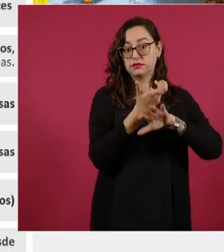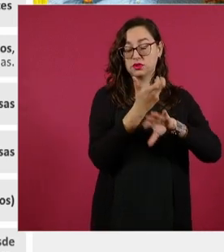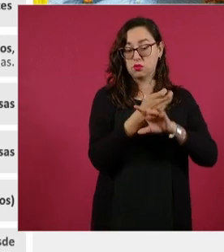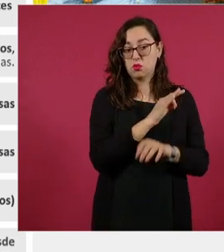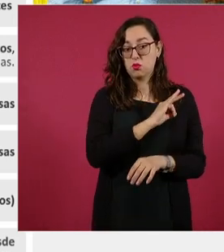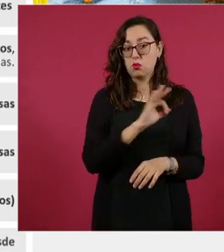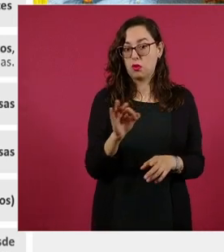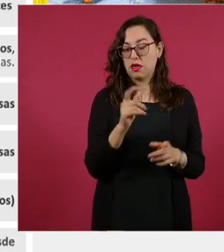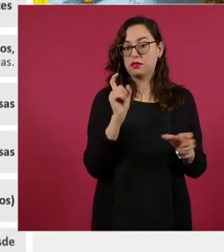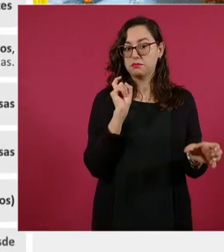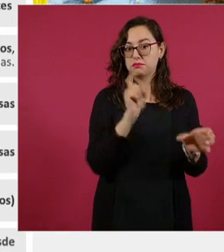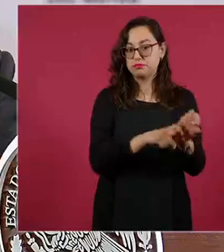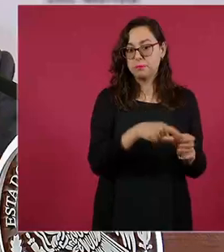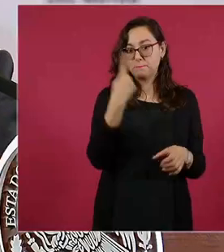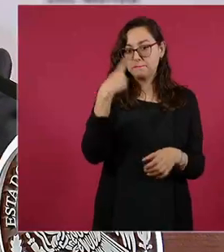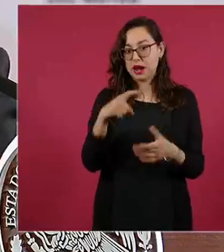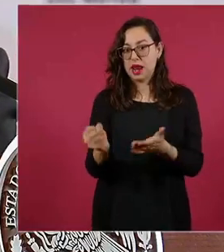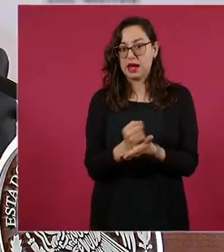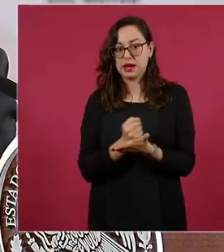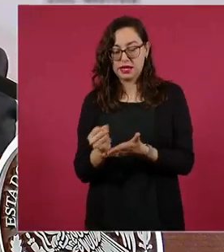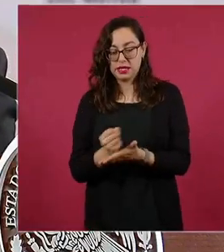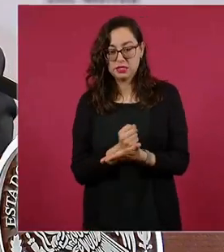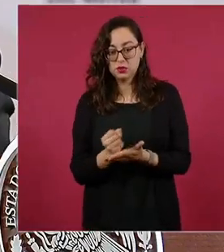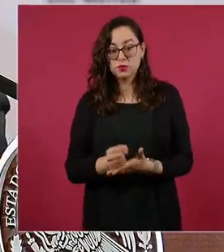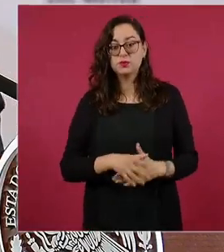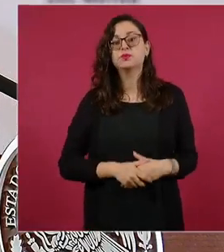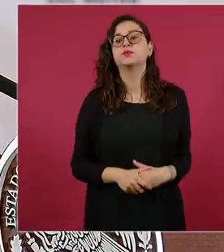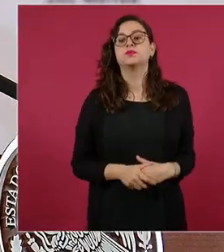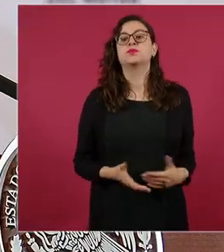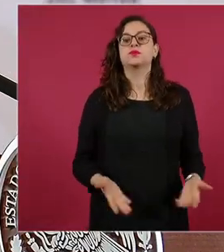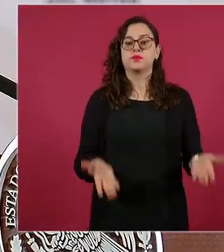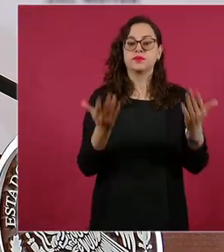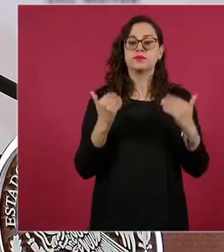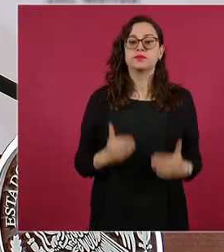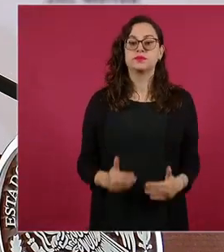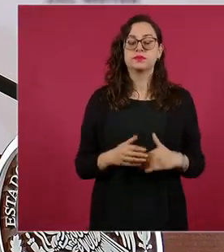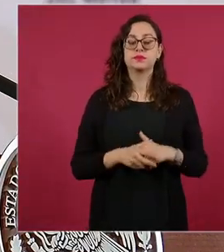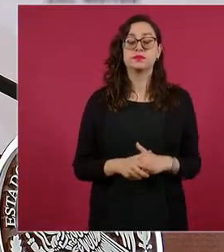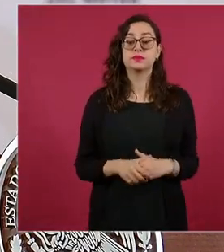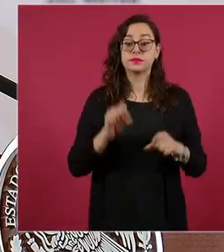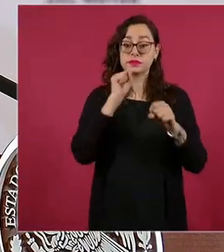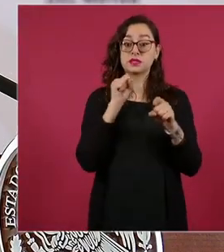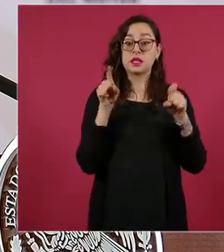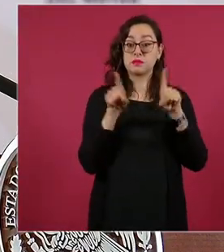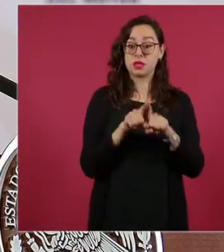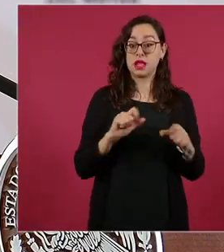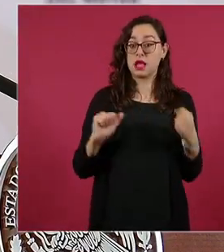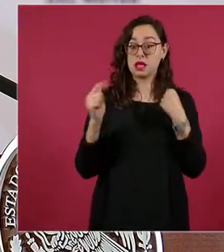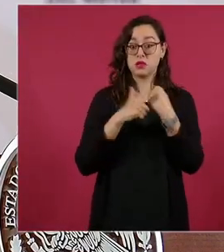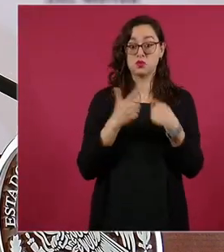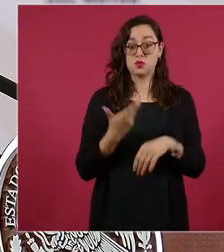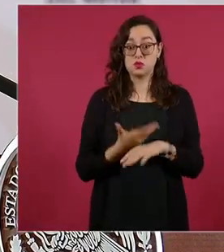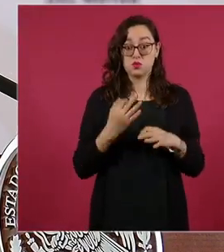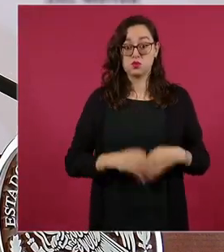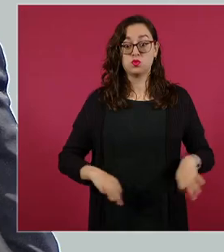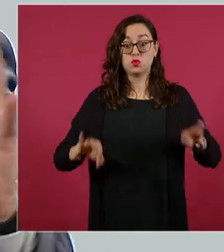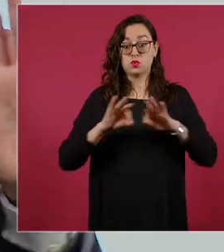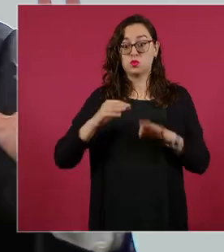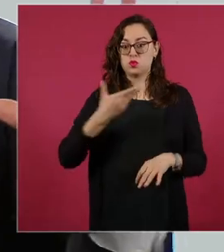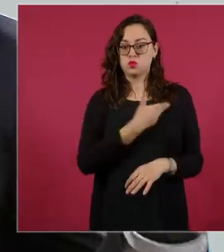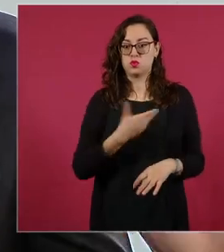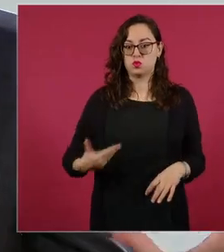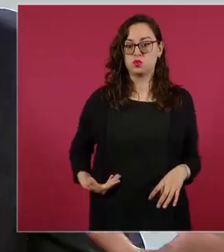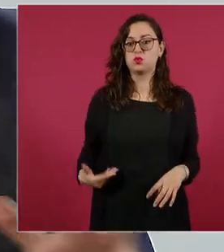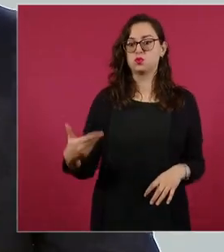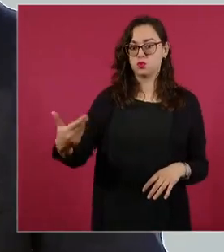También dentro de las acciones de crédito, adelante, se ha planteado algo que nos pidió el presidente desde el principio. Uno de los